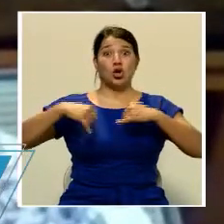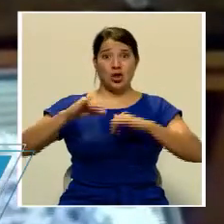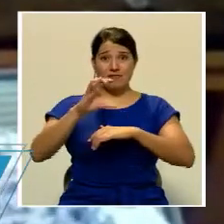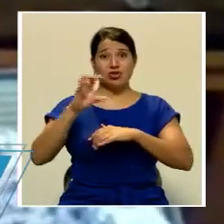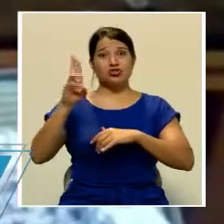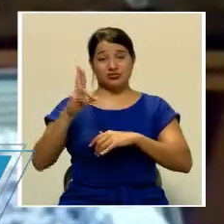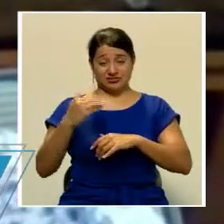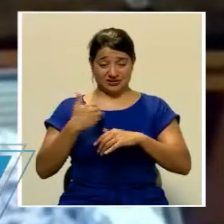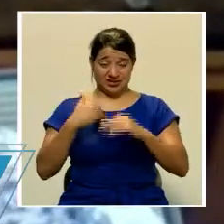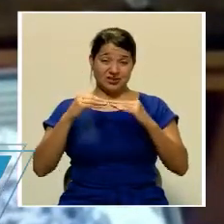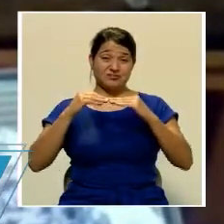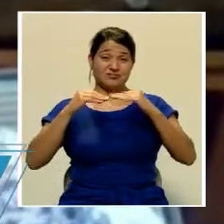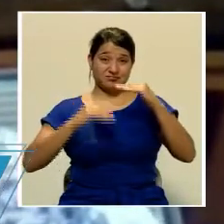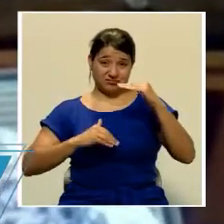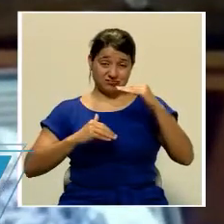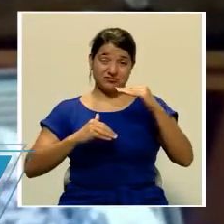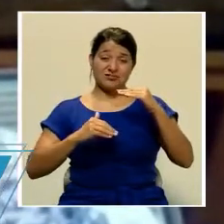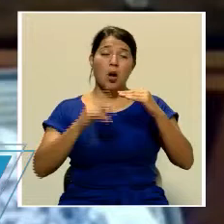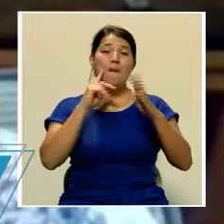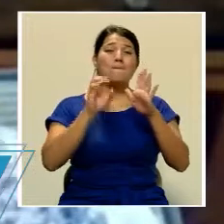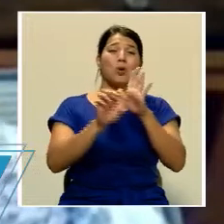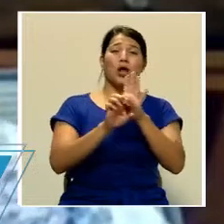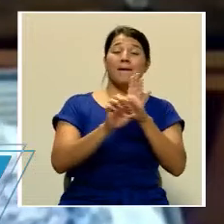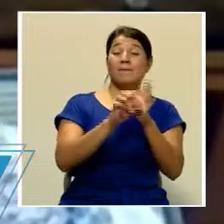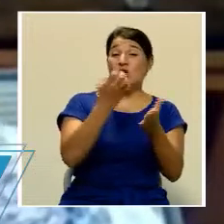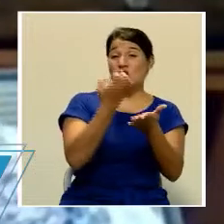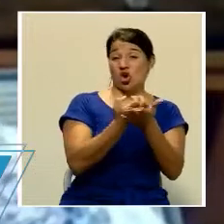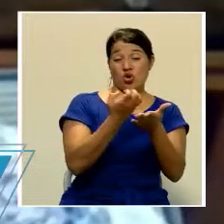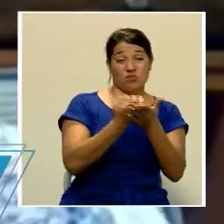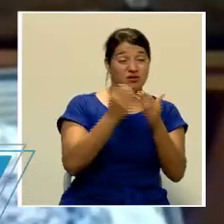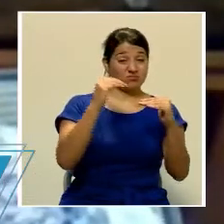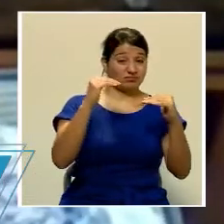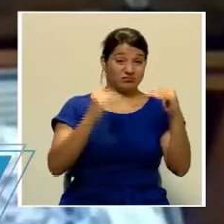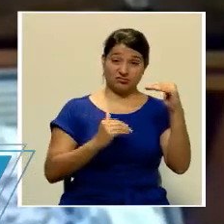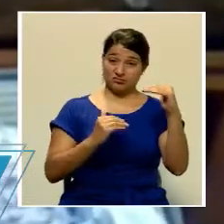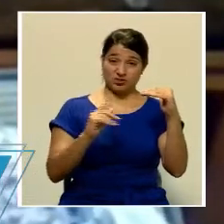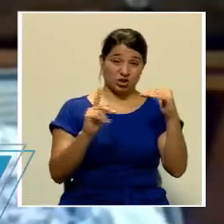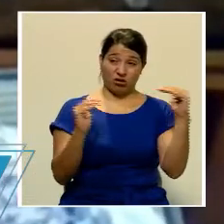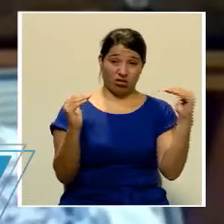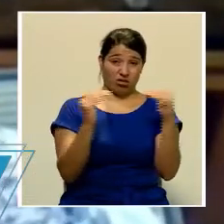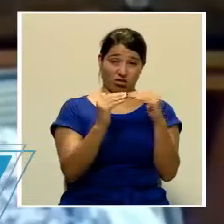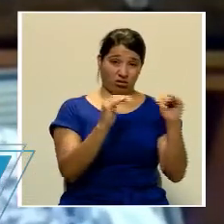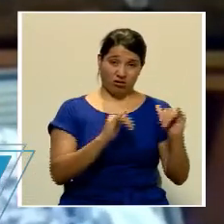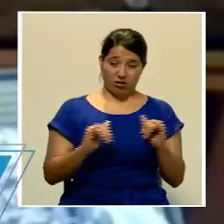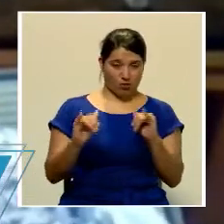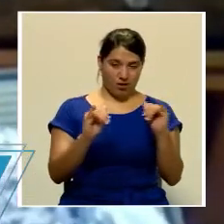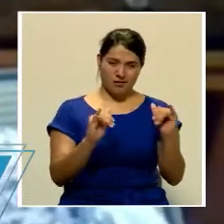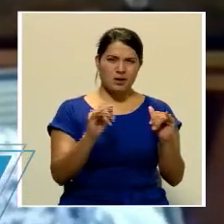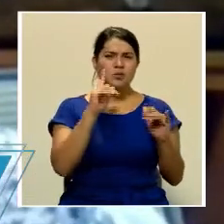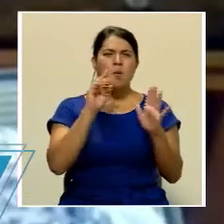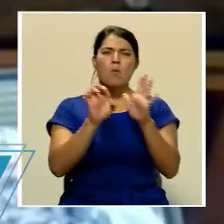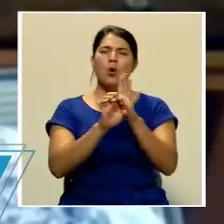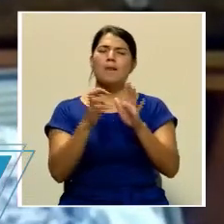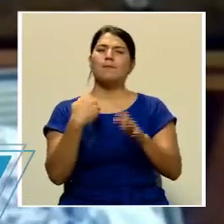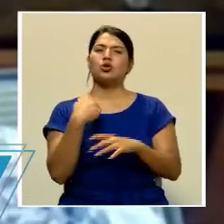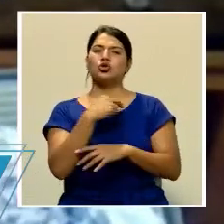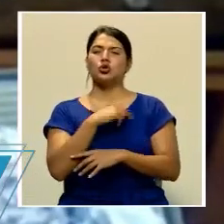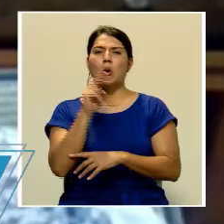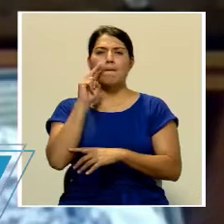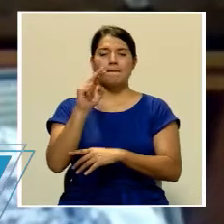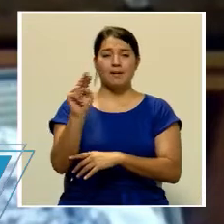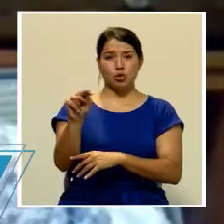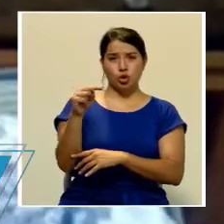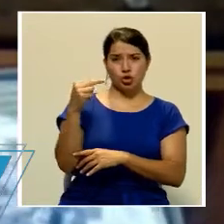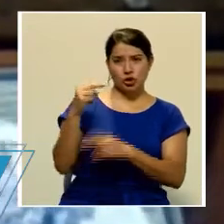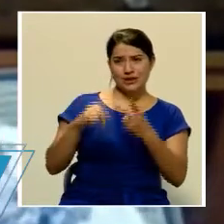que tienen que ver con el nivel de ingreso de los hogares. Y entonces generalmente vemos en las noticias o en los análisis, cuando hablamos de brecha